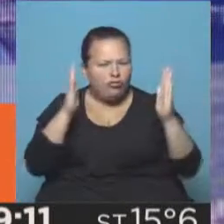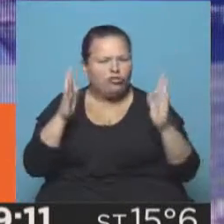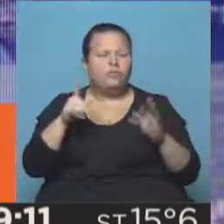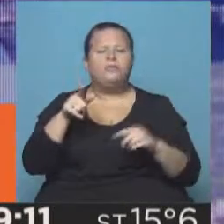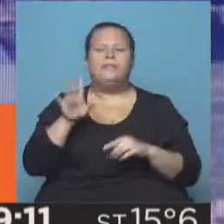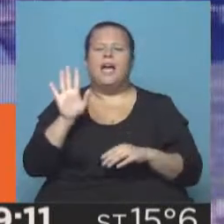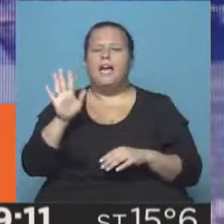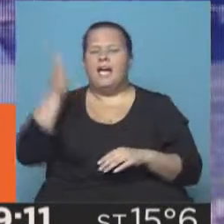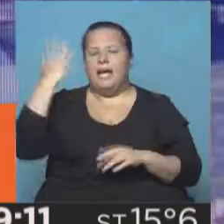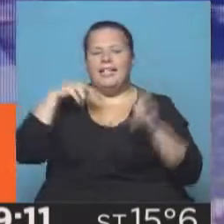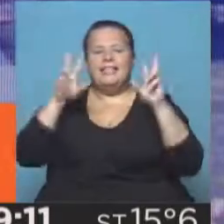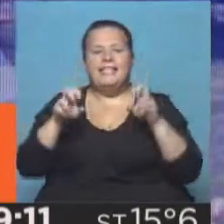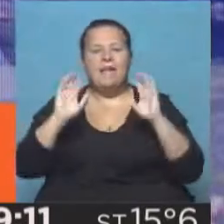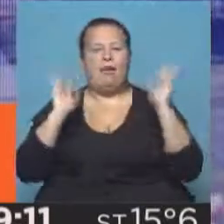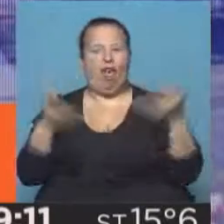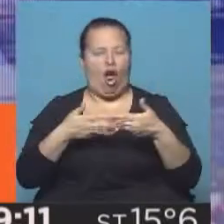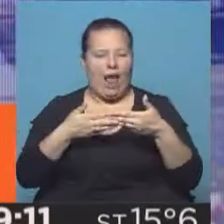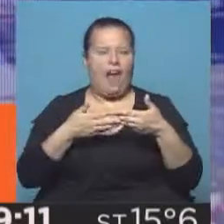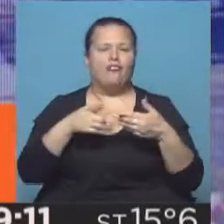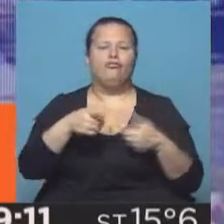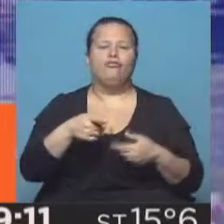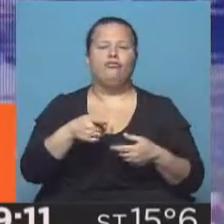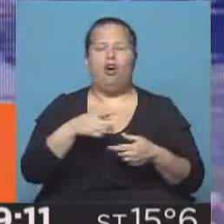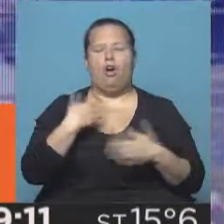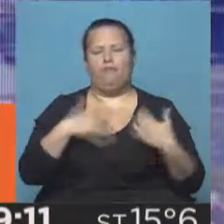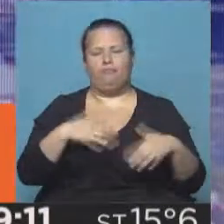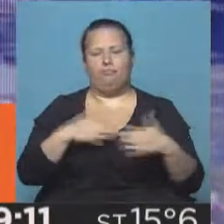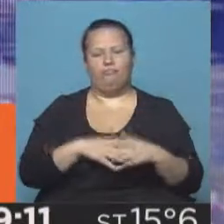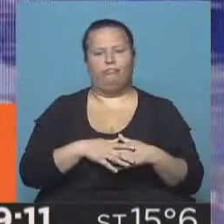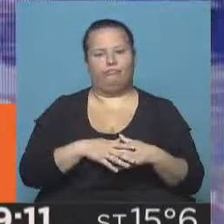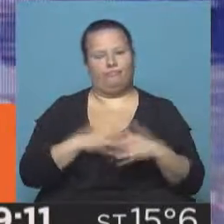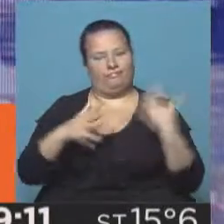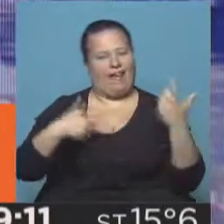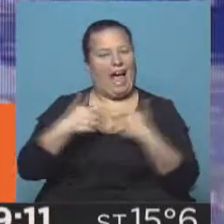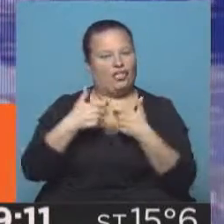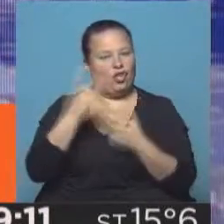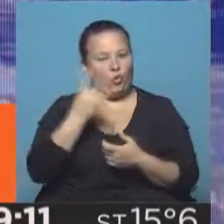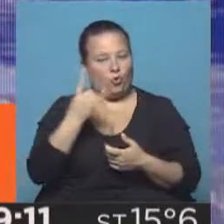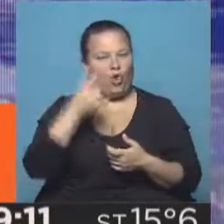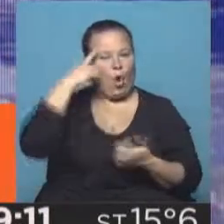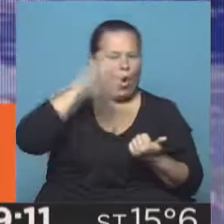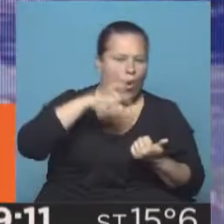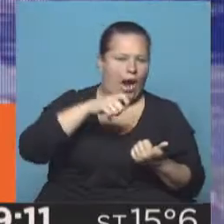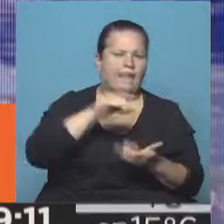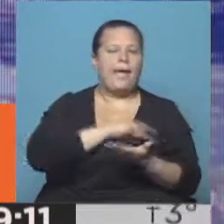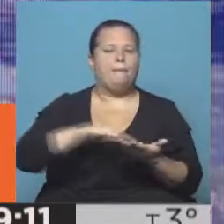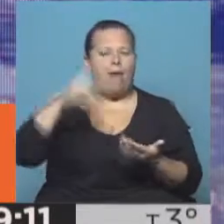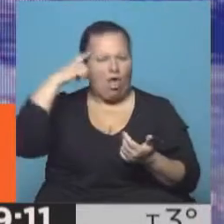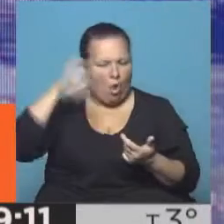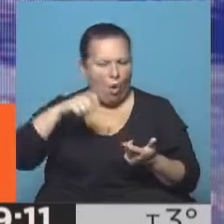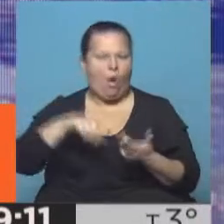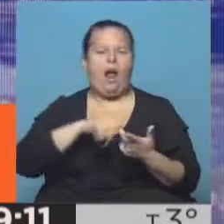el que por el tema de los corralitos hubo un contubernio, una asociación ilícita entre jueces, empleados de